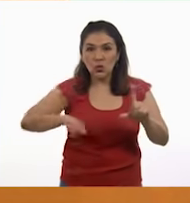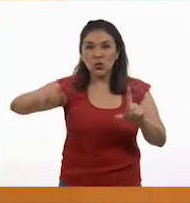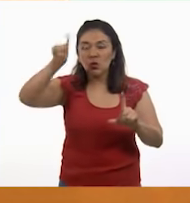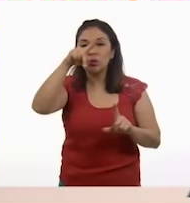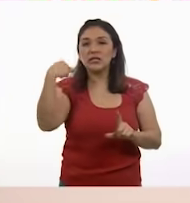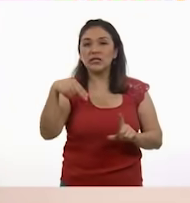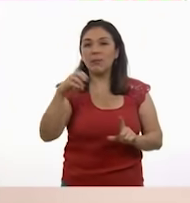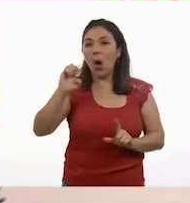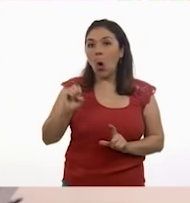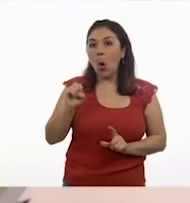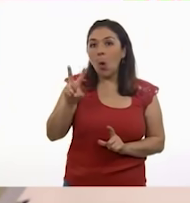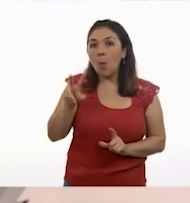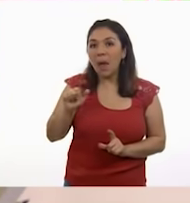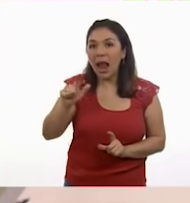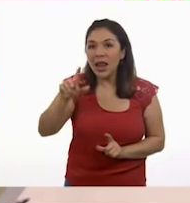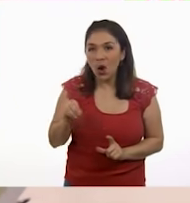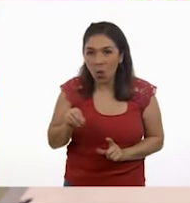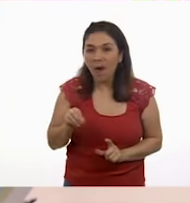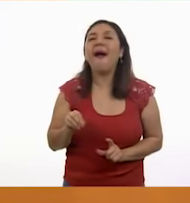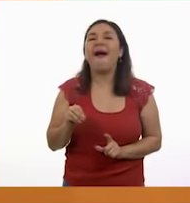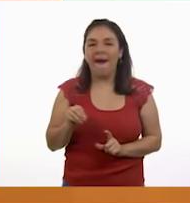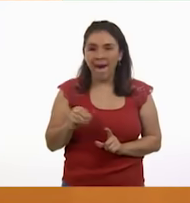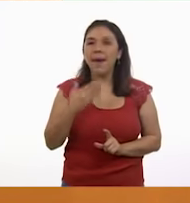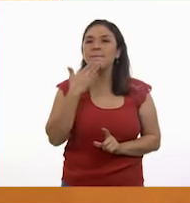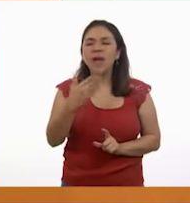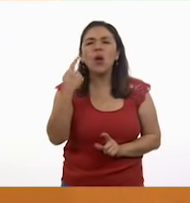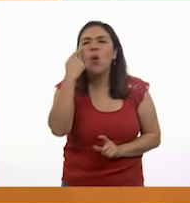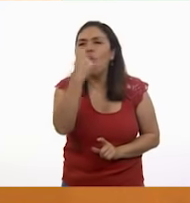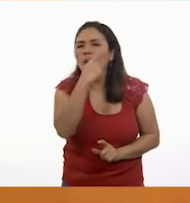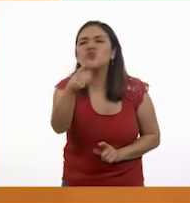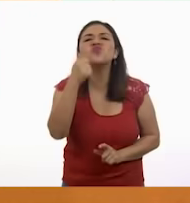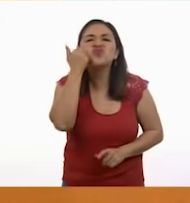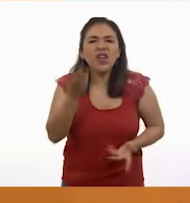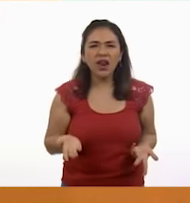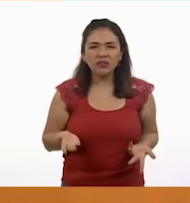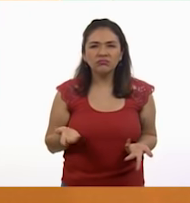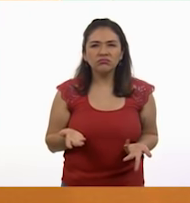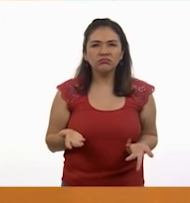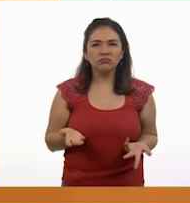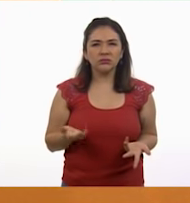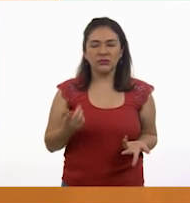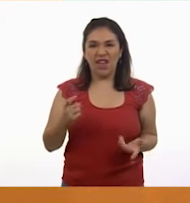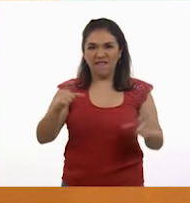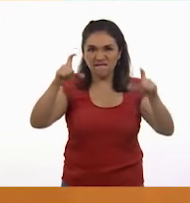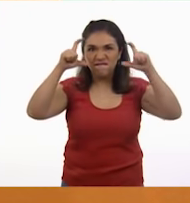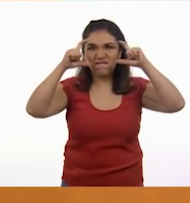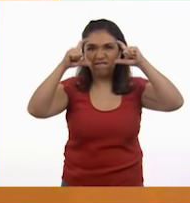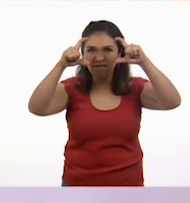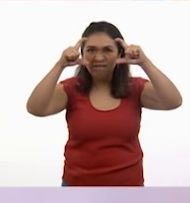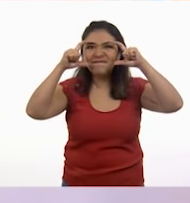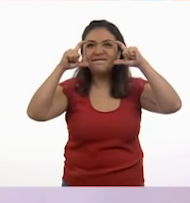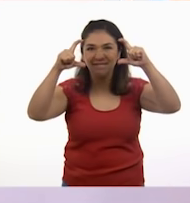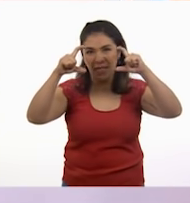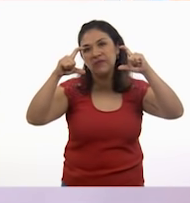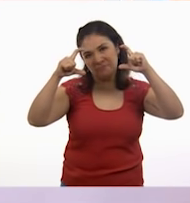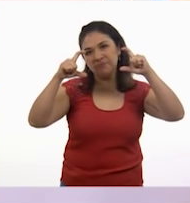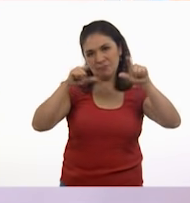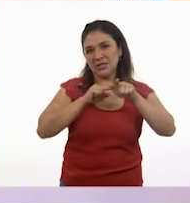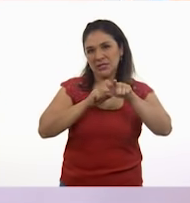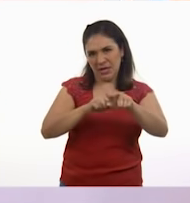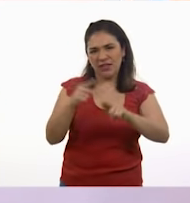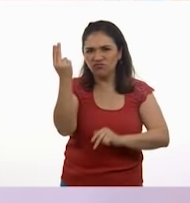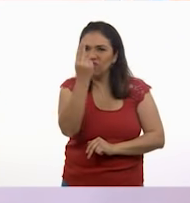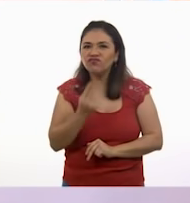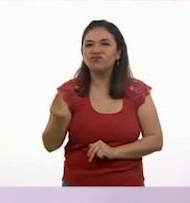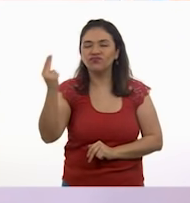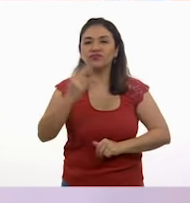qué tal me trazo muy bien ahora qué te parece los ojos cómo tienes los ojos los ojos eran grandes o que continua ojos